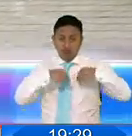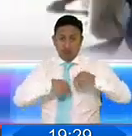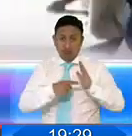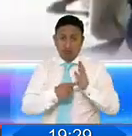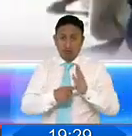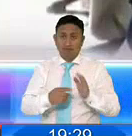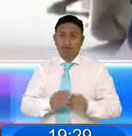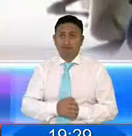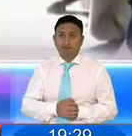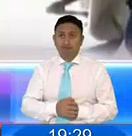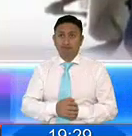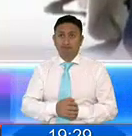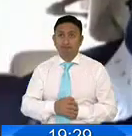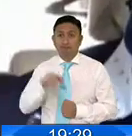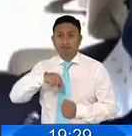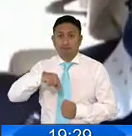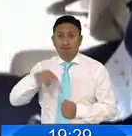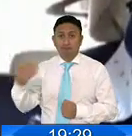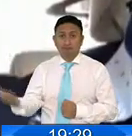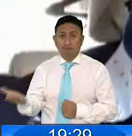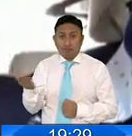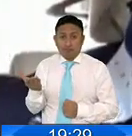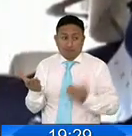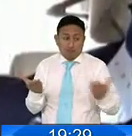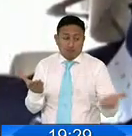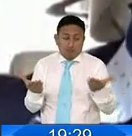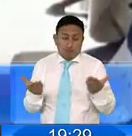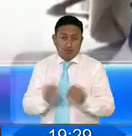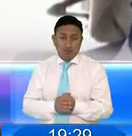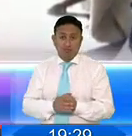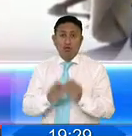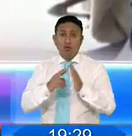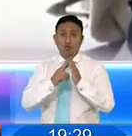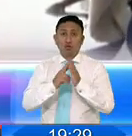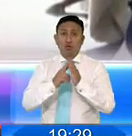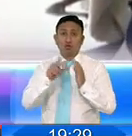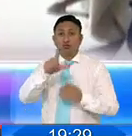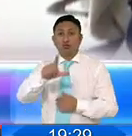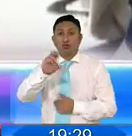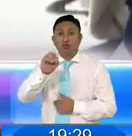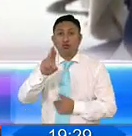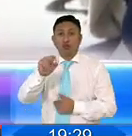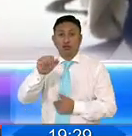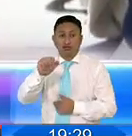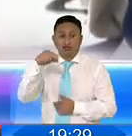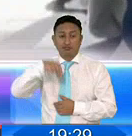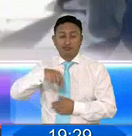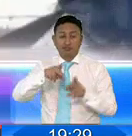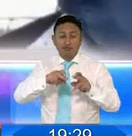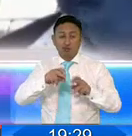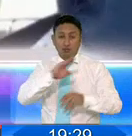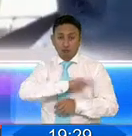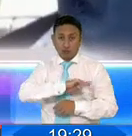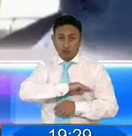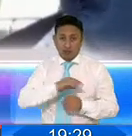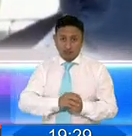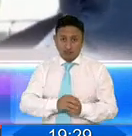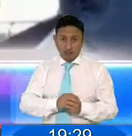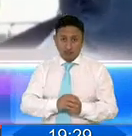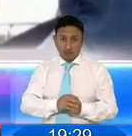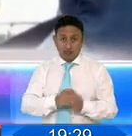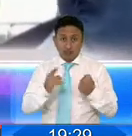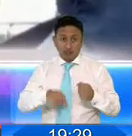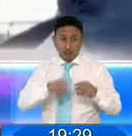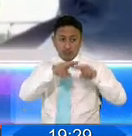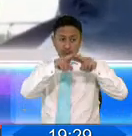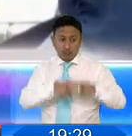declarada. Esto se lo cotejará con el RUC, con la LUAE, con la patente municipal, filtrarlos y